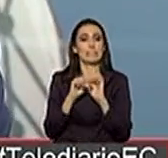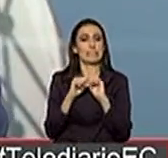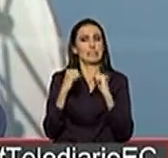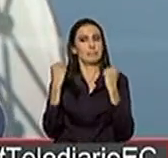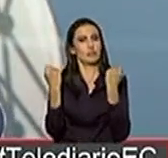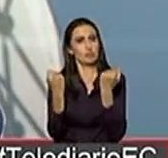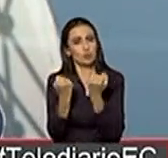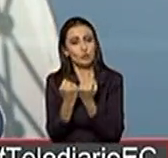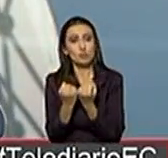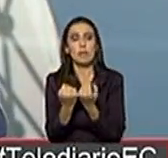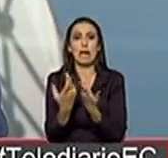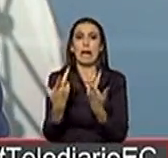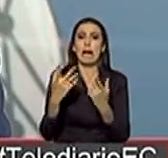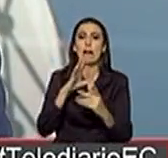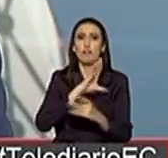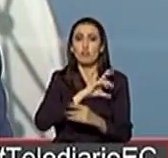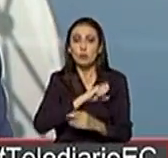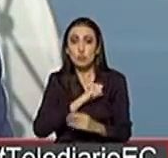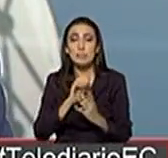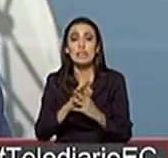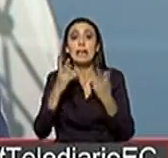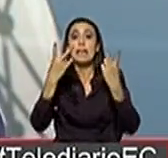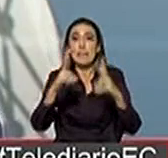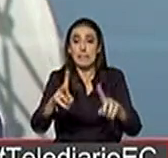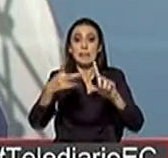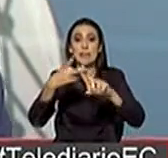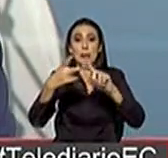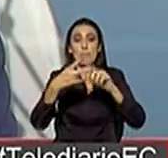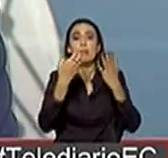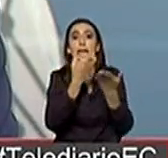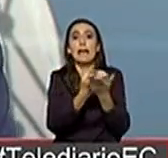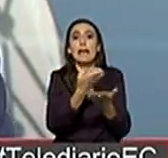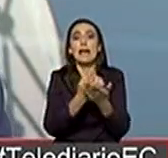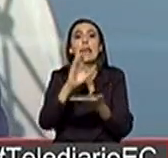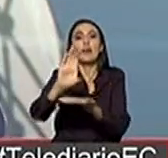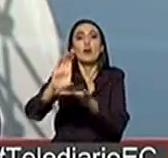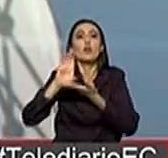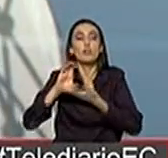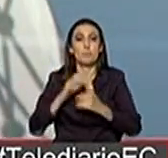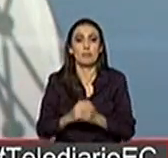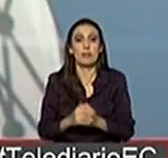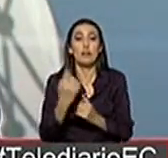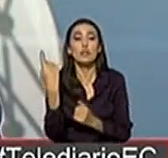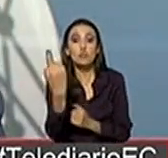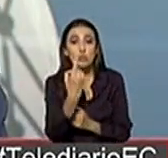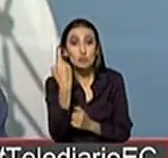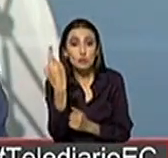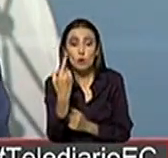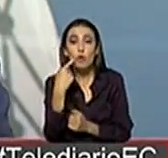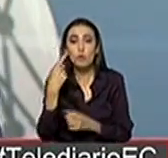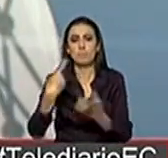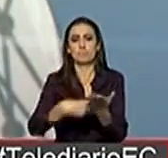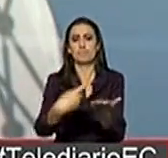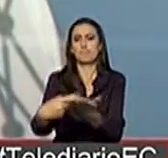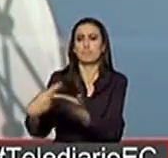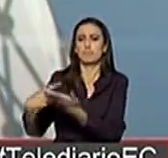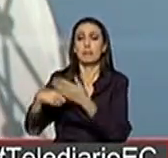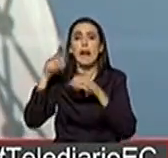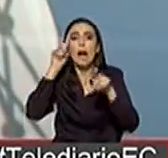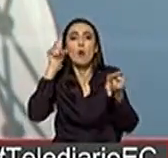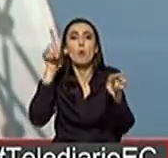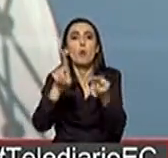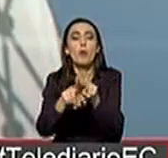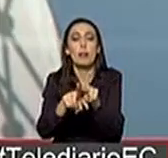que es la fractura de la sostenibilidad presupuestaria entonces no basta simplemente es tratar de llegar a un acuerdo